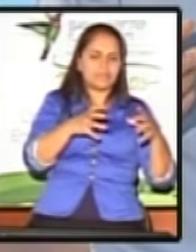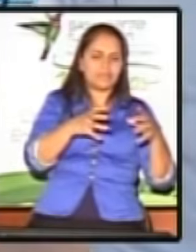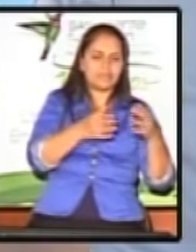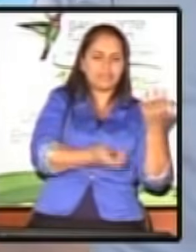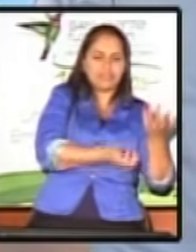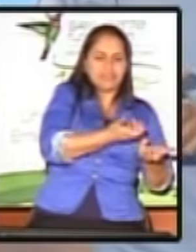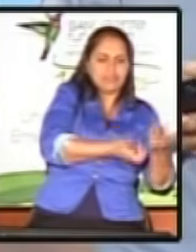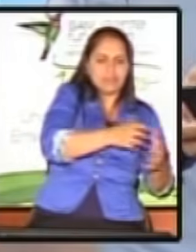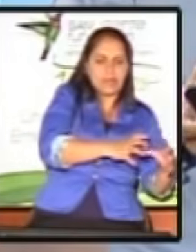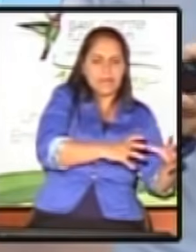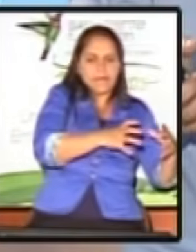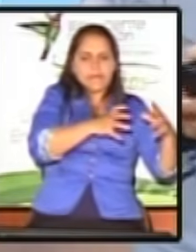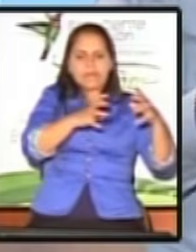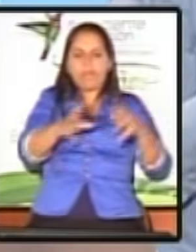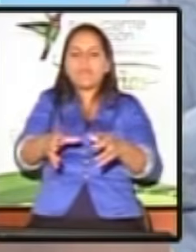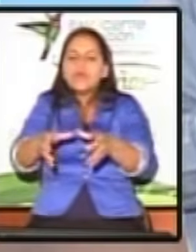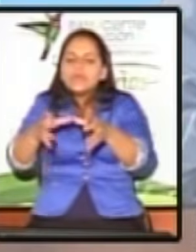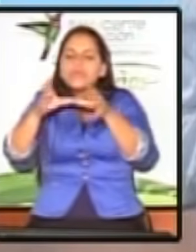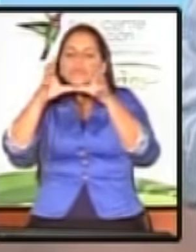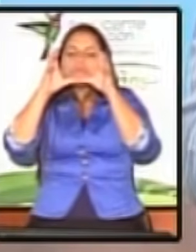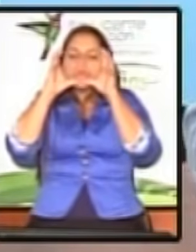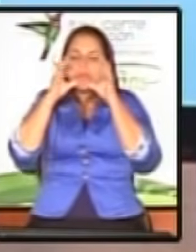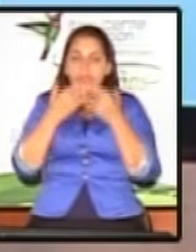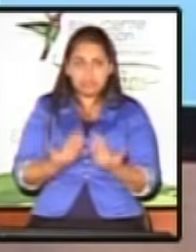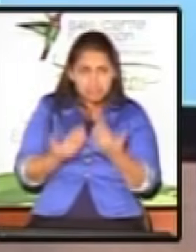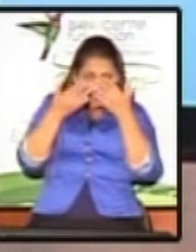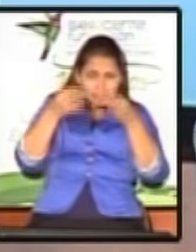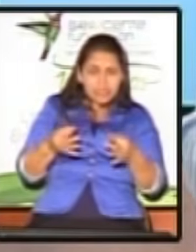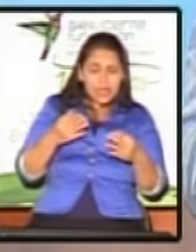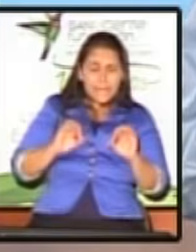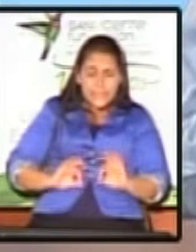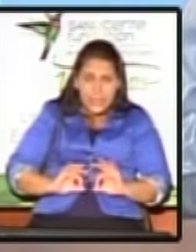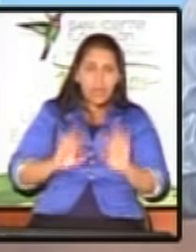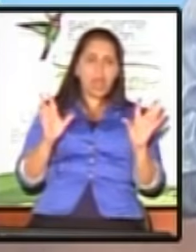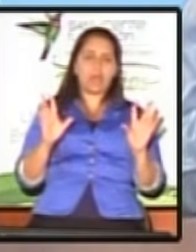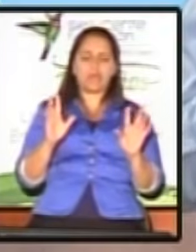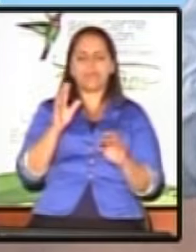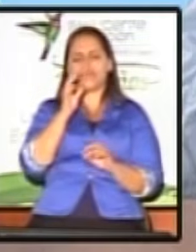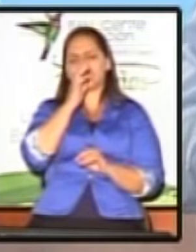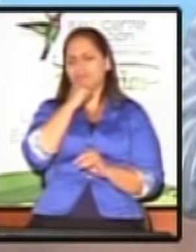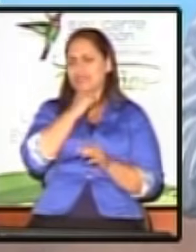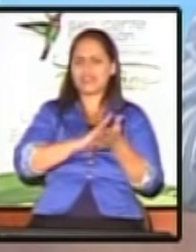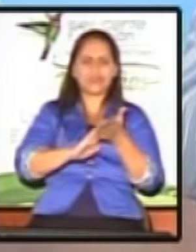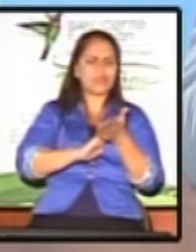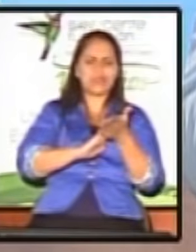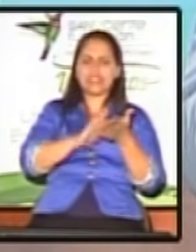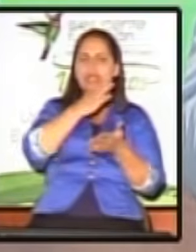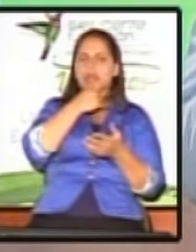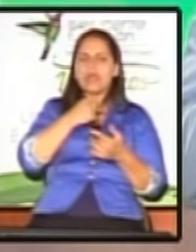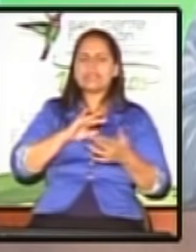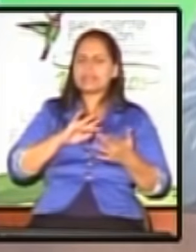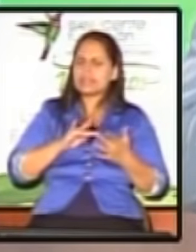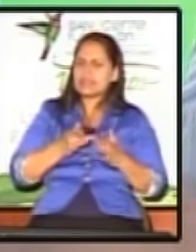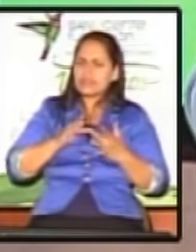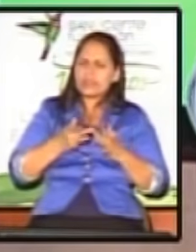bebidas que al final no han demostrado bajo la ciencia que tengan utilidad, pero mortifican y aumentan el riesgo